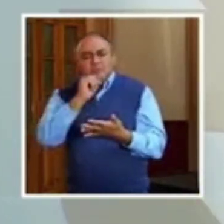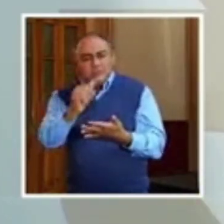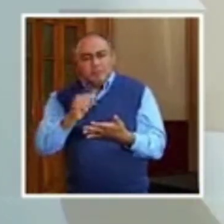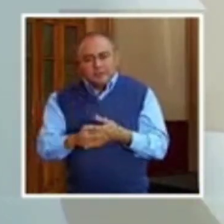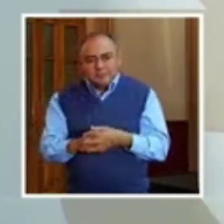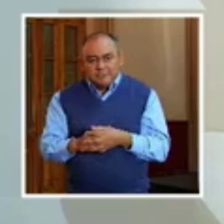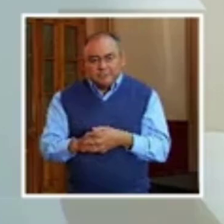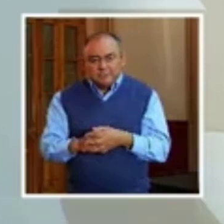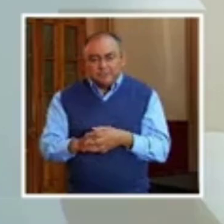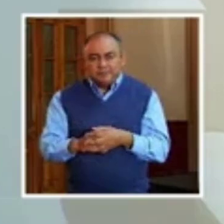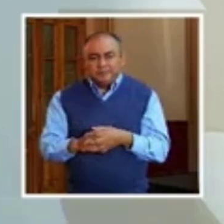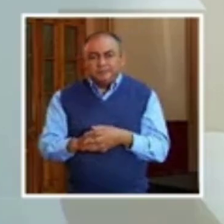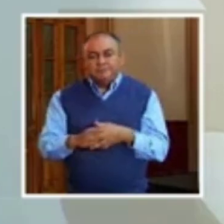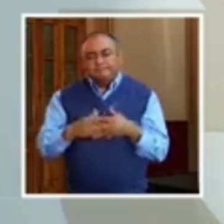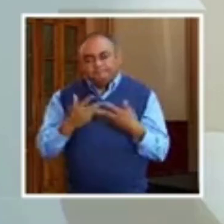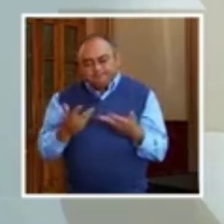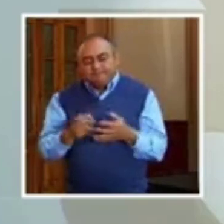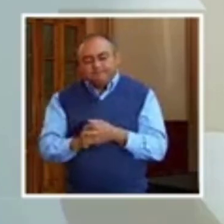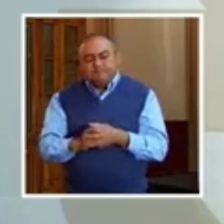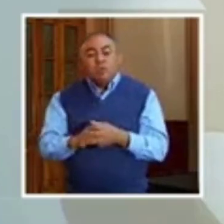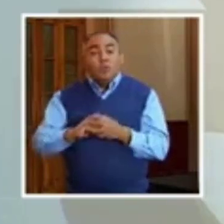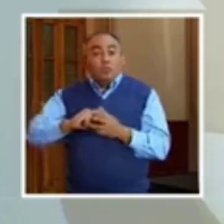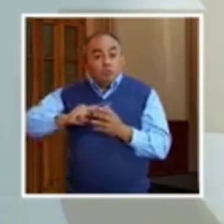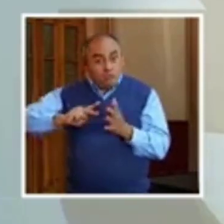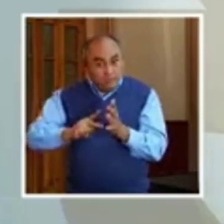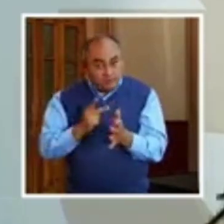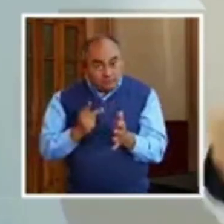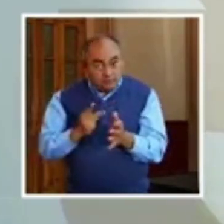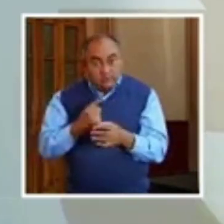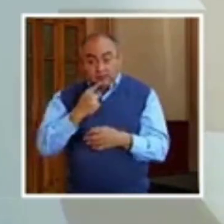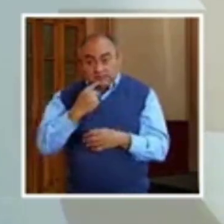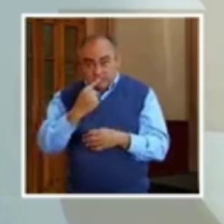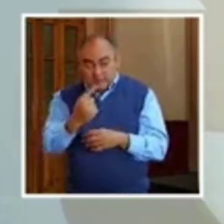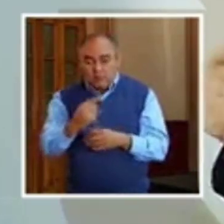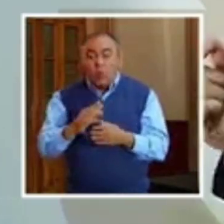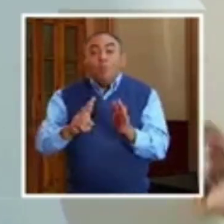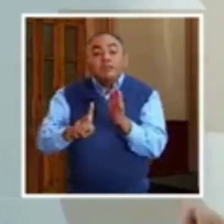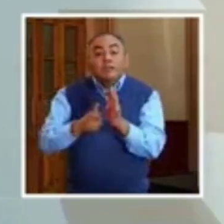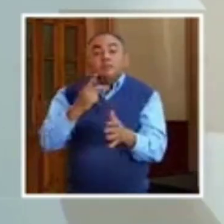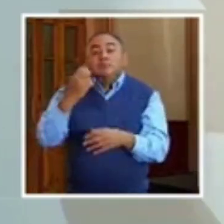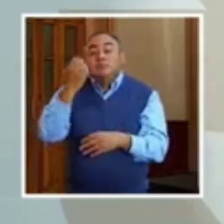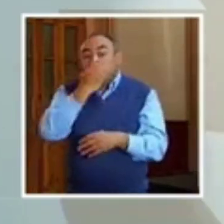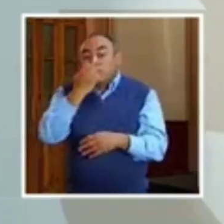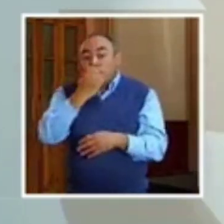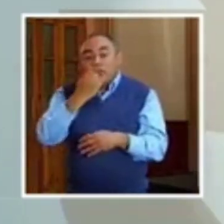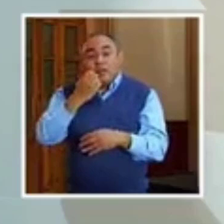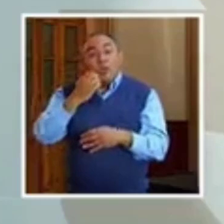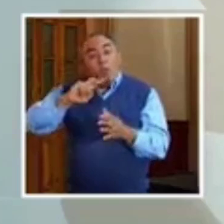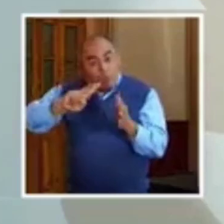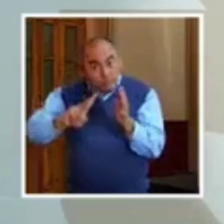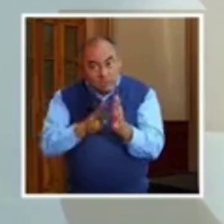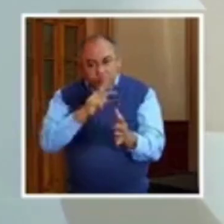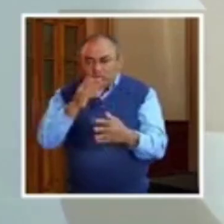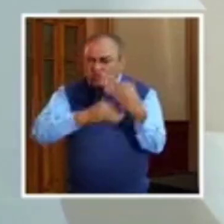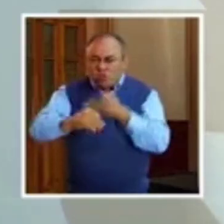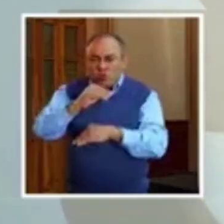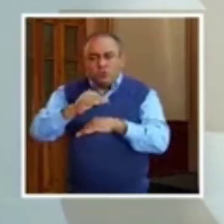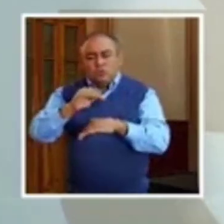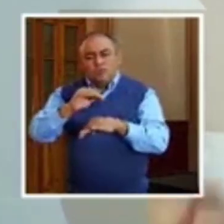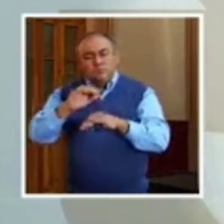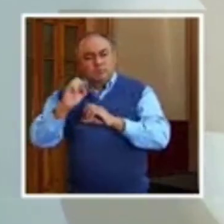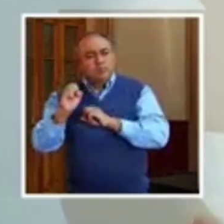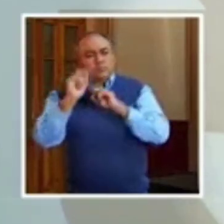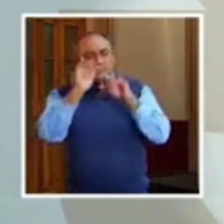Entonces, de nuevo, regresamos al esquema original, depende del sistema de salud,